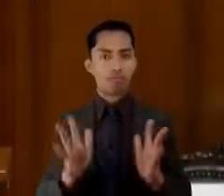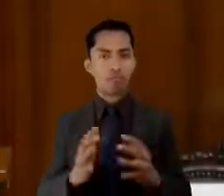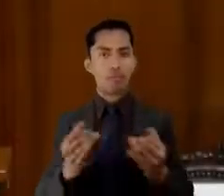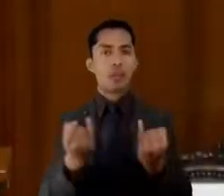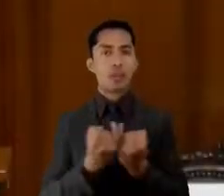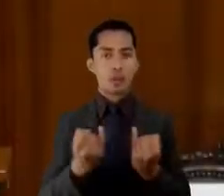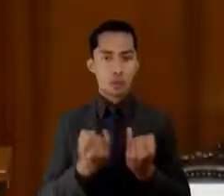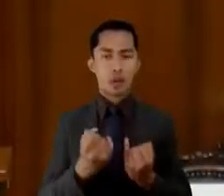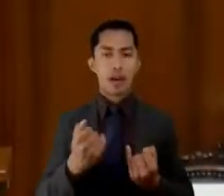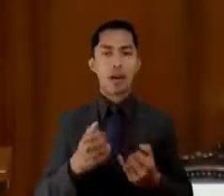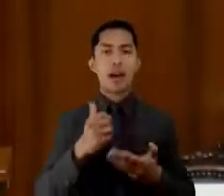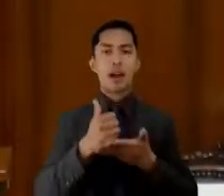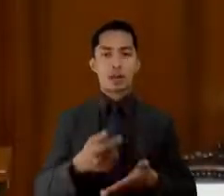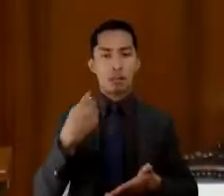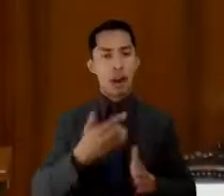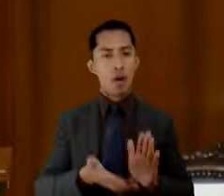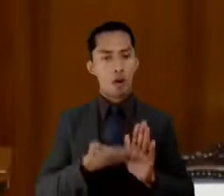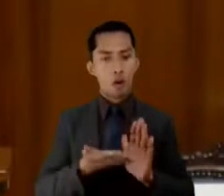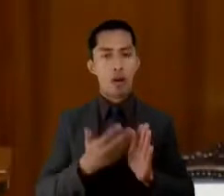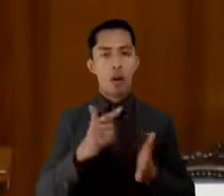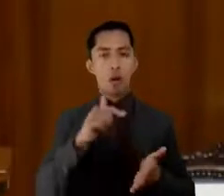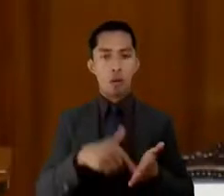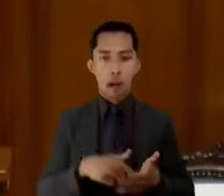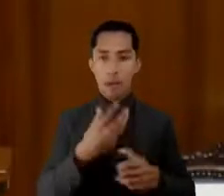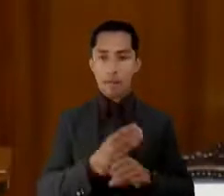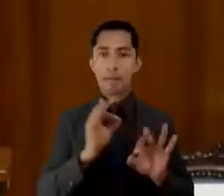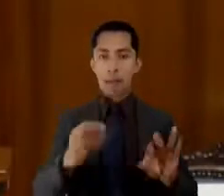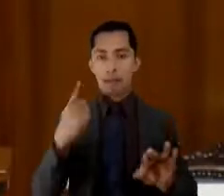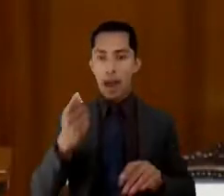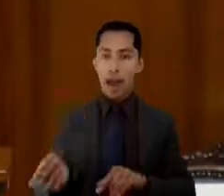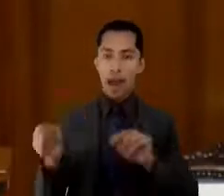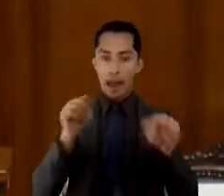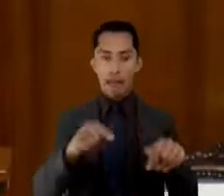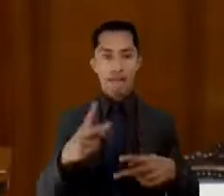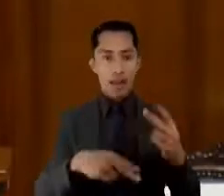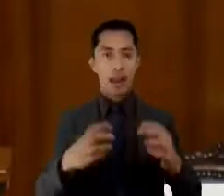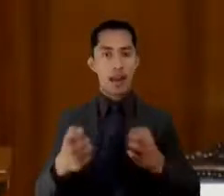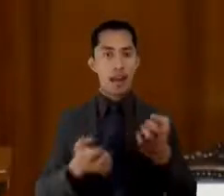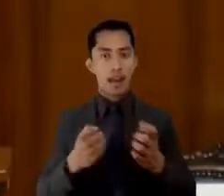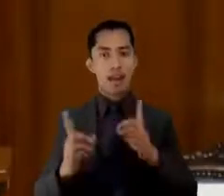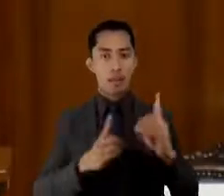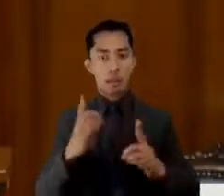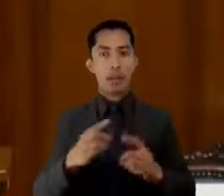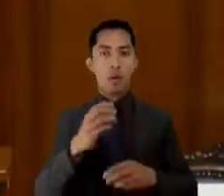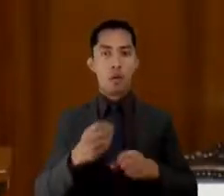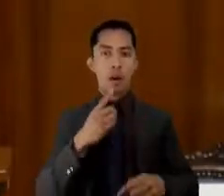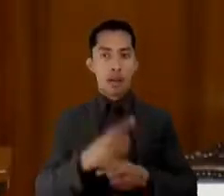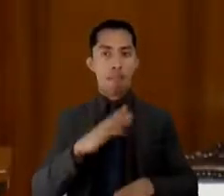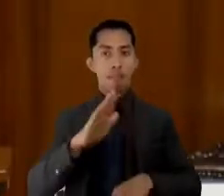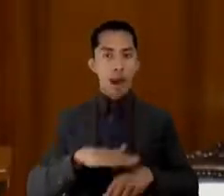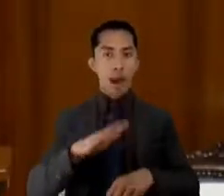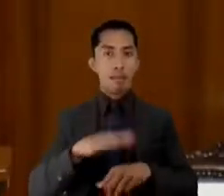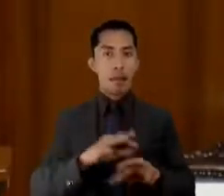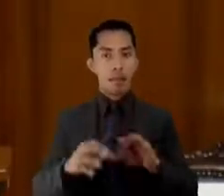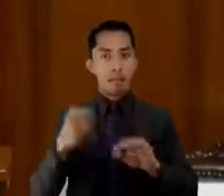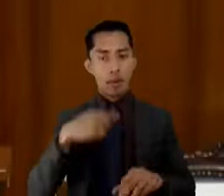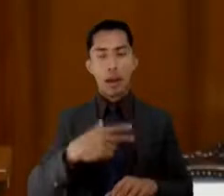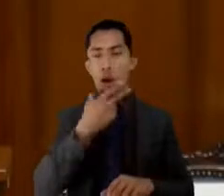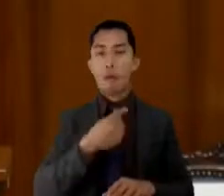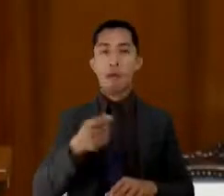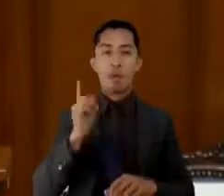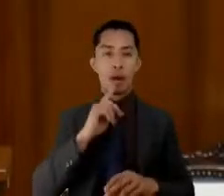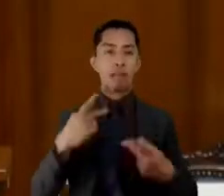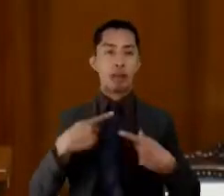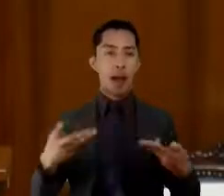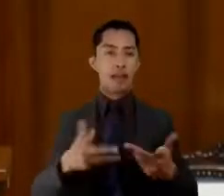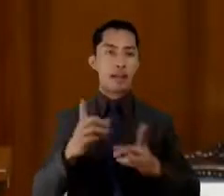los espacios e infraestructura para su práctica y generar mayores oportunidades para las y los